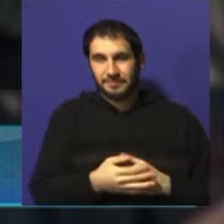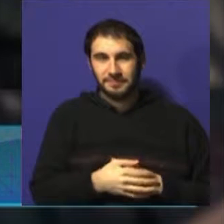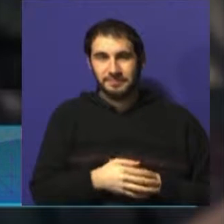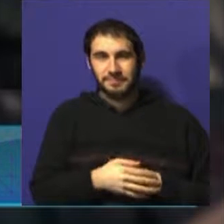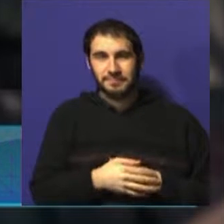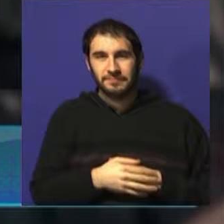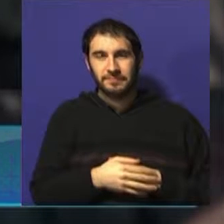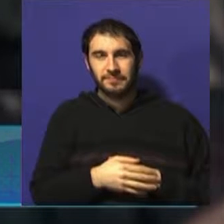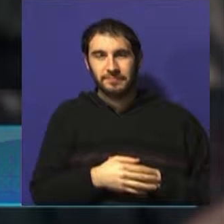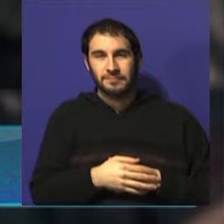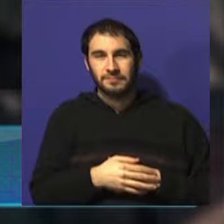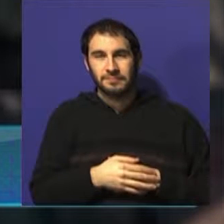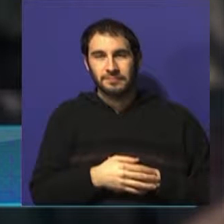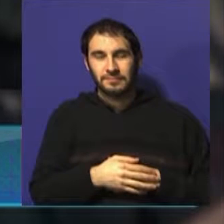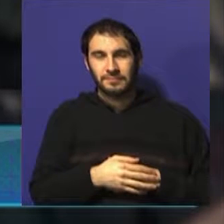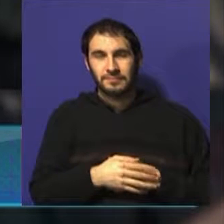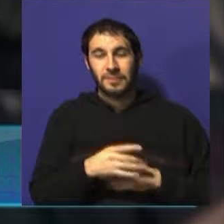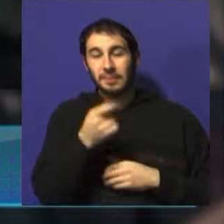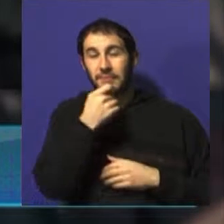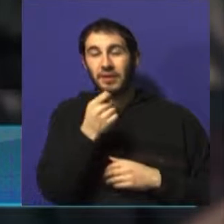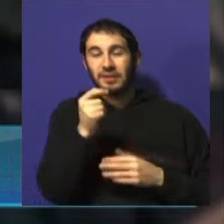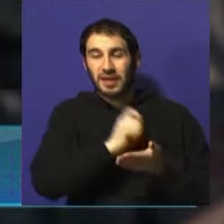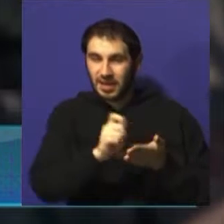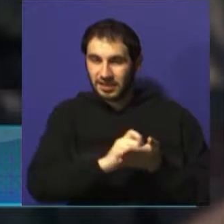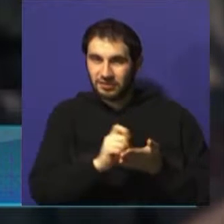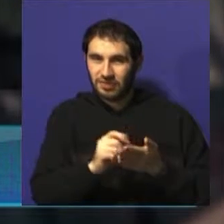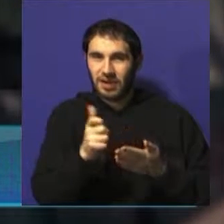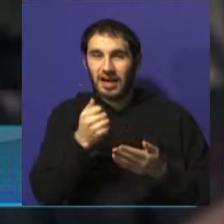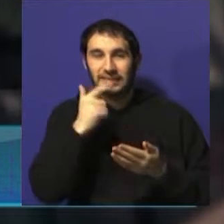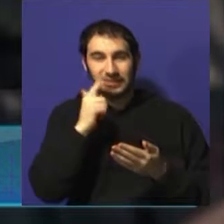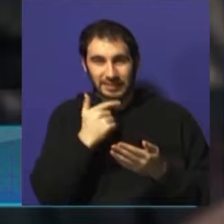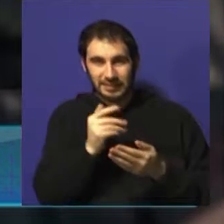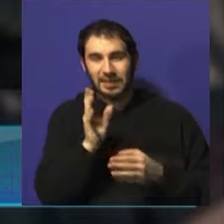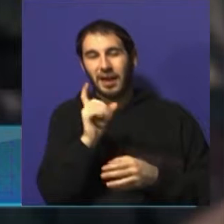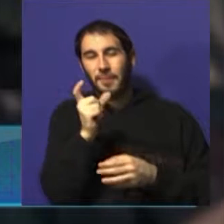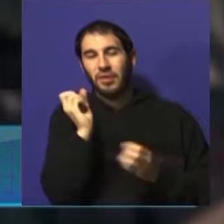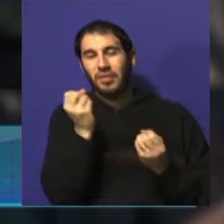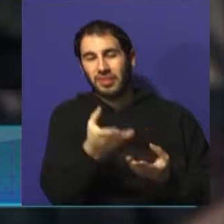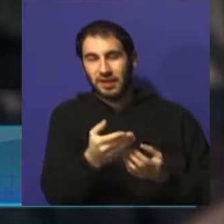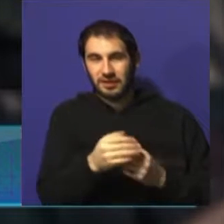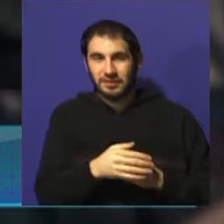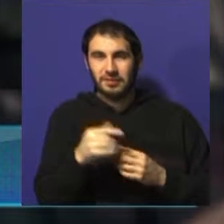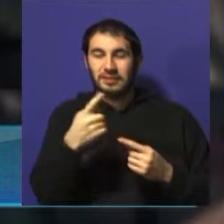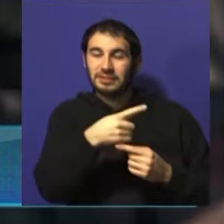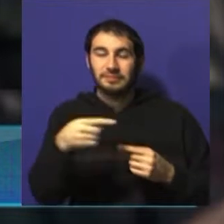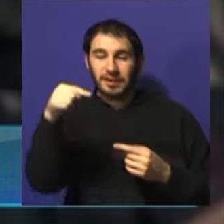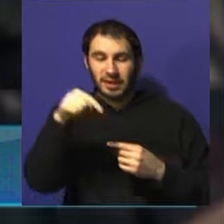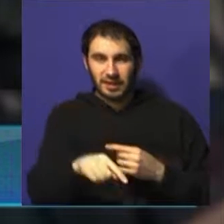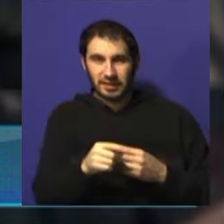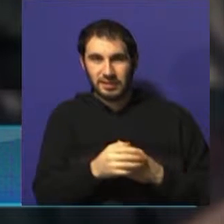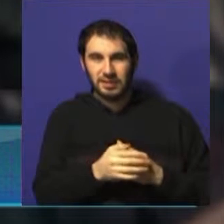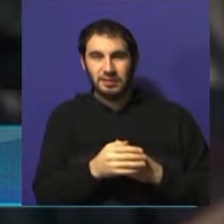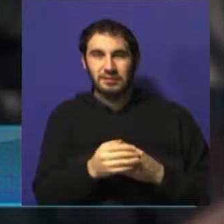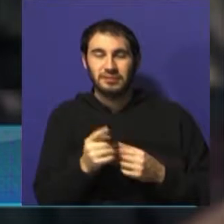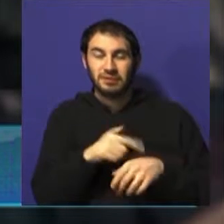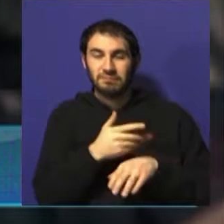Asís. El turco Asís, el periodista y escritor menemista que se ha soslazado esta semana, estas últimas